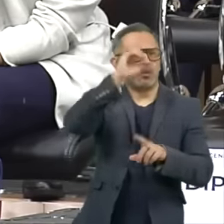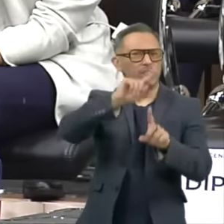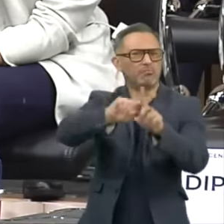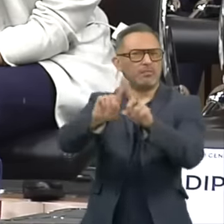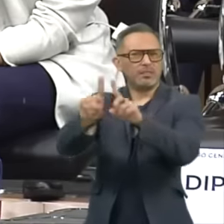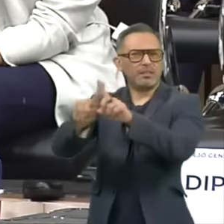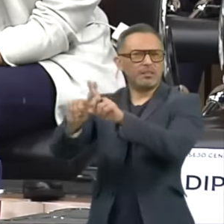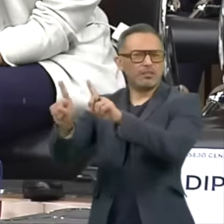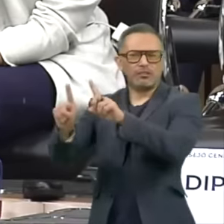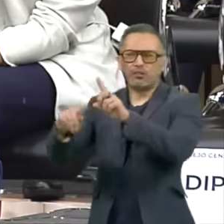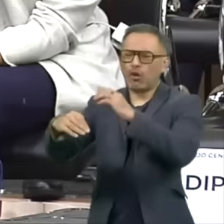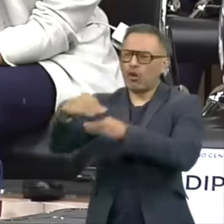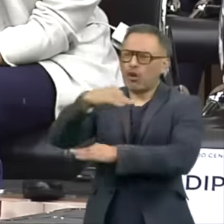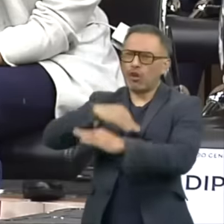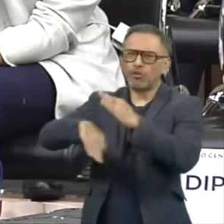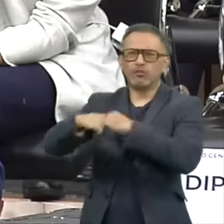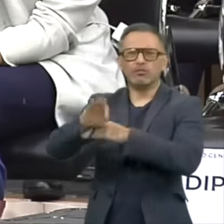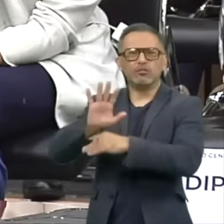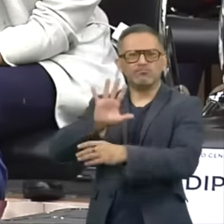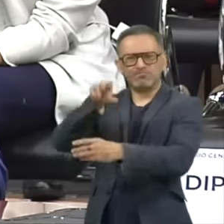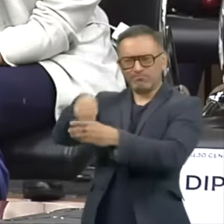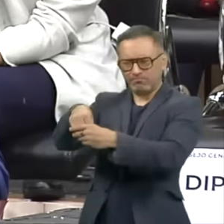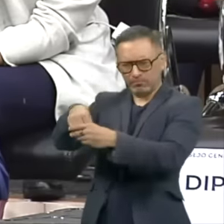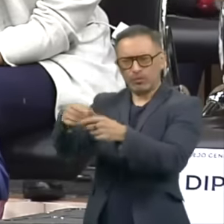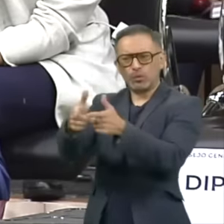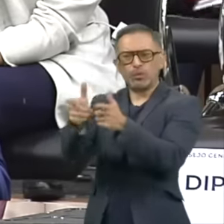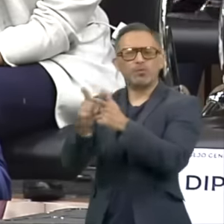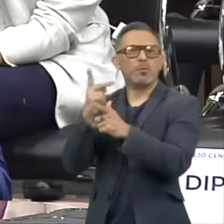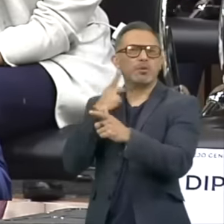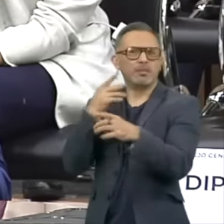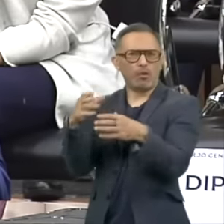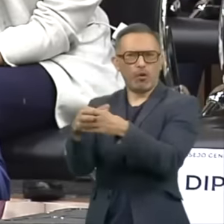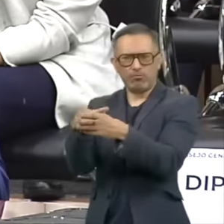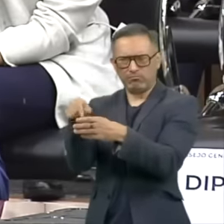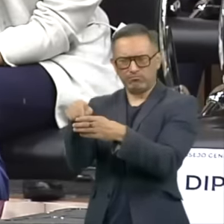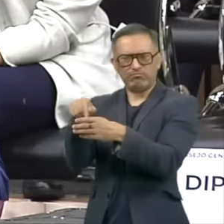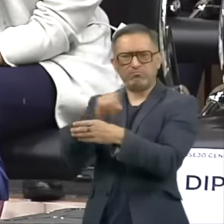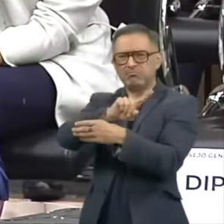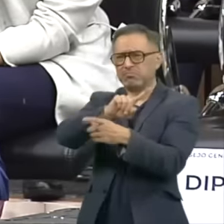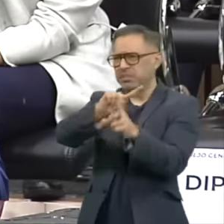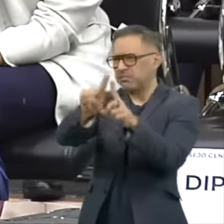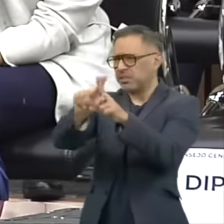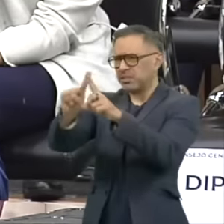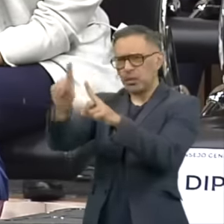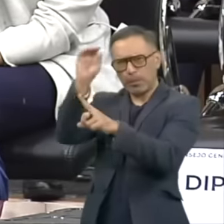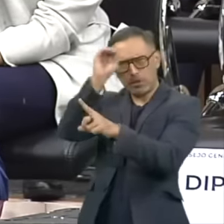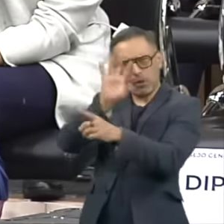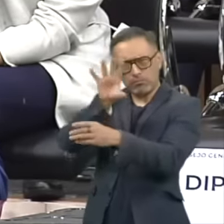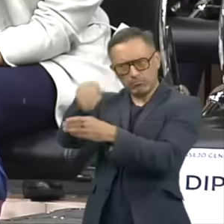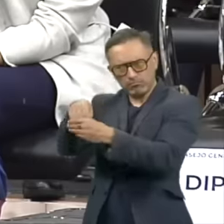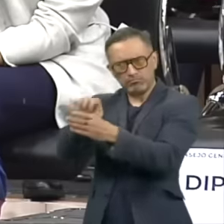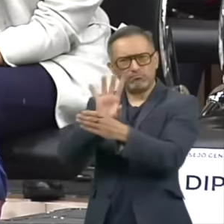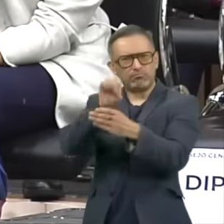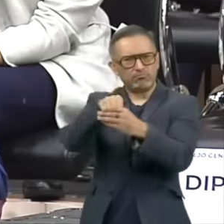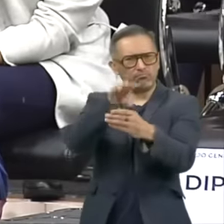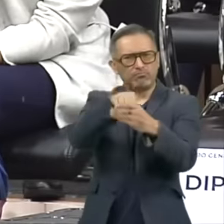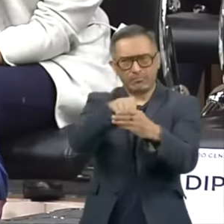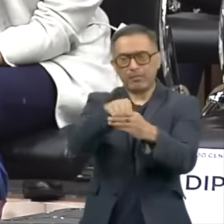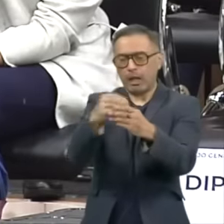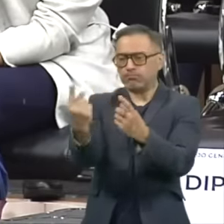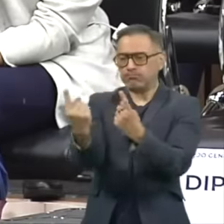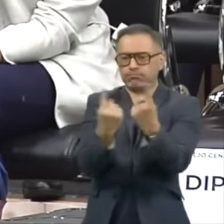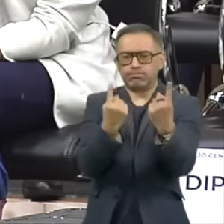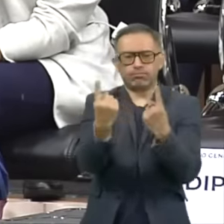una expresión política, en una fuerza política, estuvieran representadas en los órganos deliberativos de la Nación Mexicana, como son